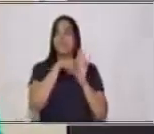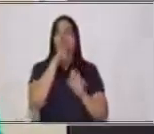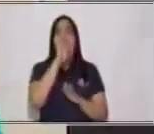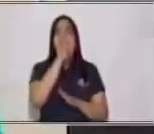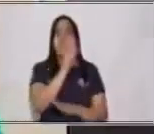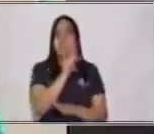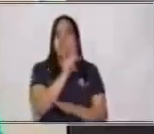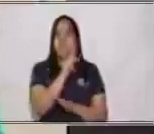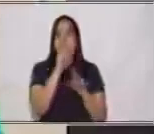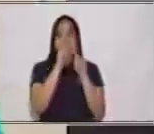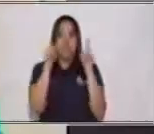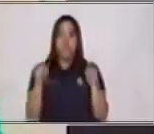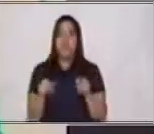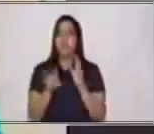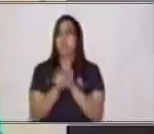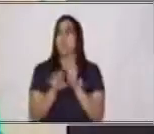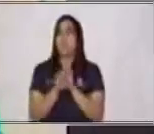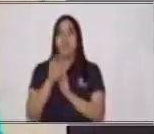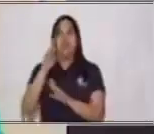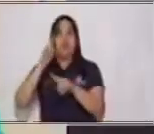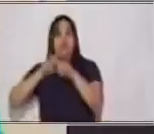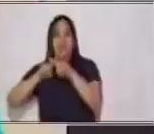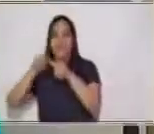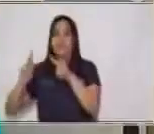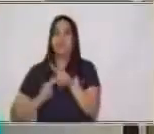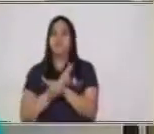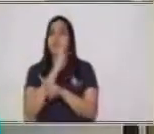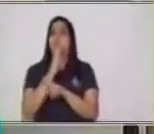operaciones. X elevado al cuadrado